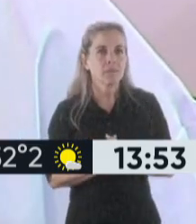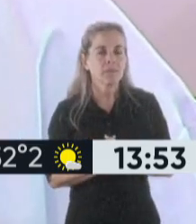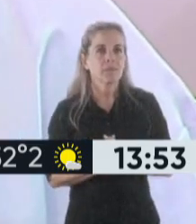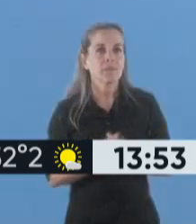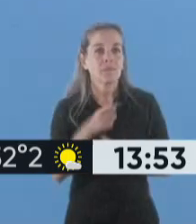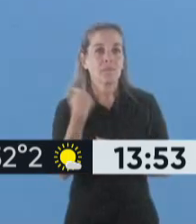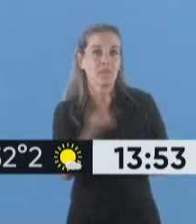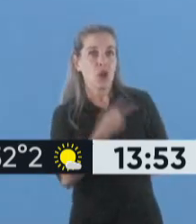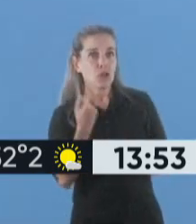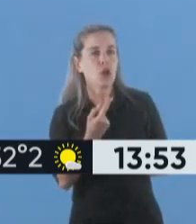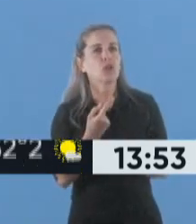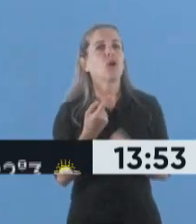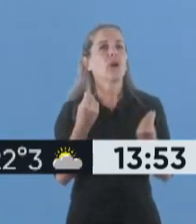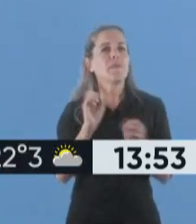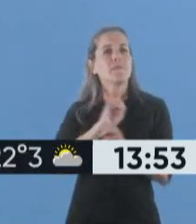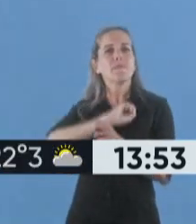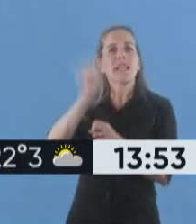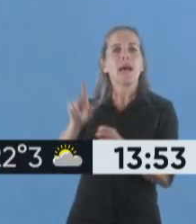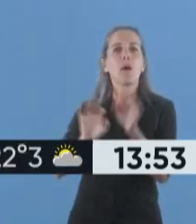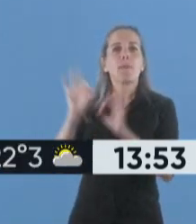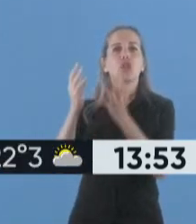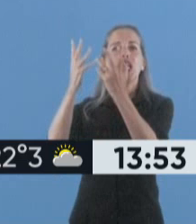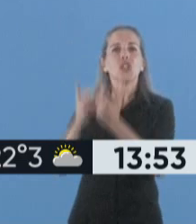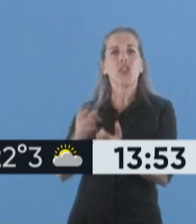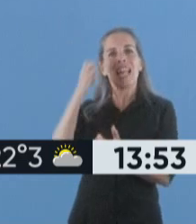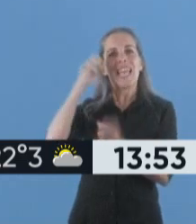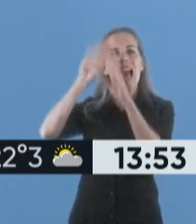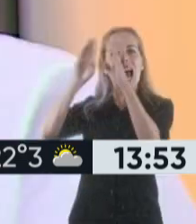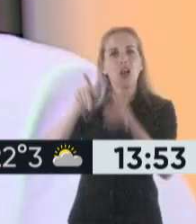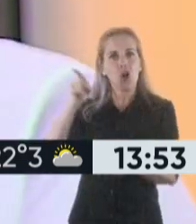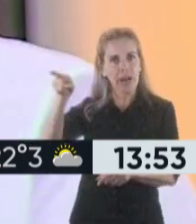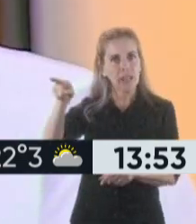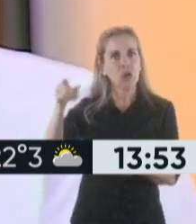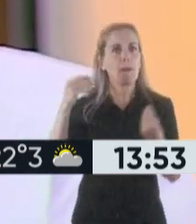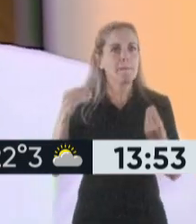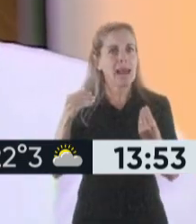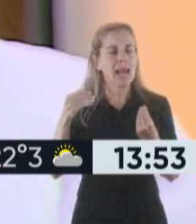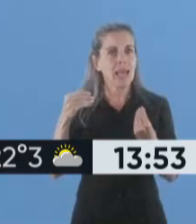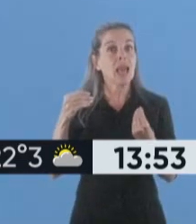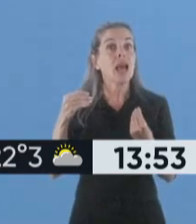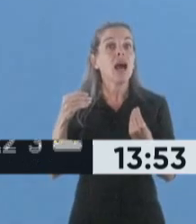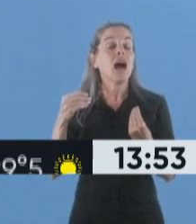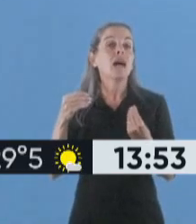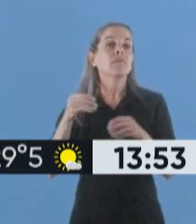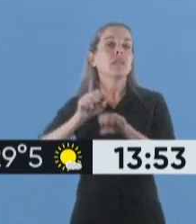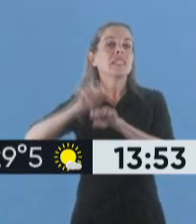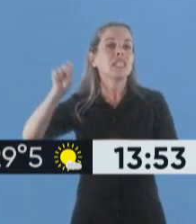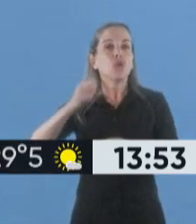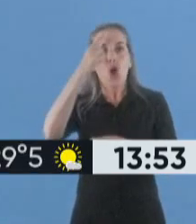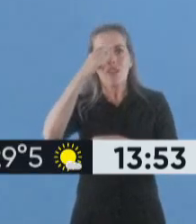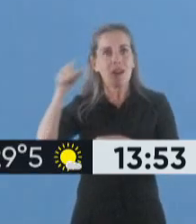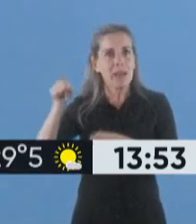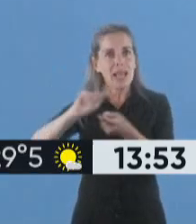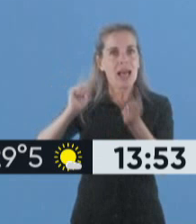mandado al Congreso un proyecto de ley para que la enfermería sea una licenciatura,